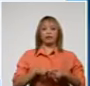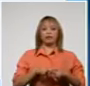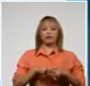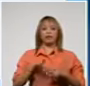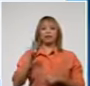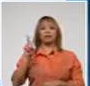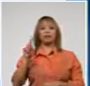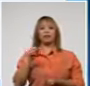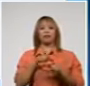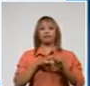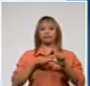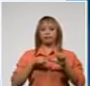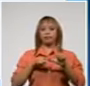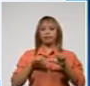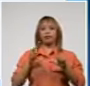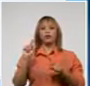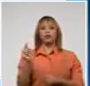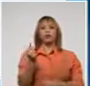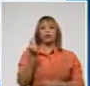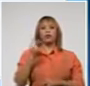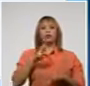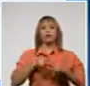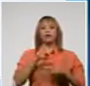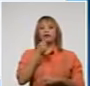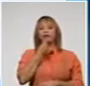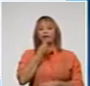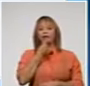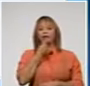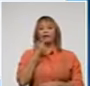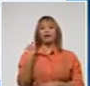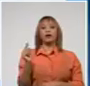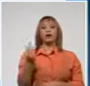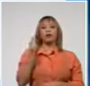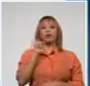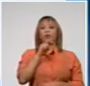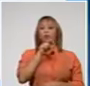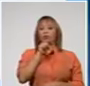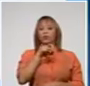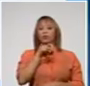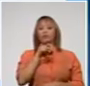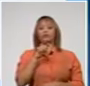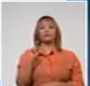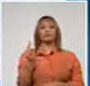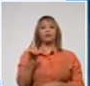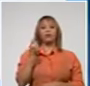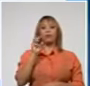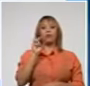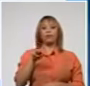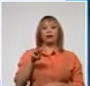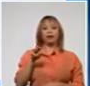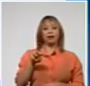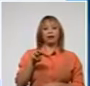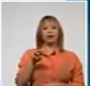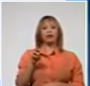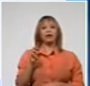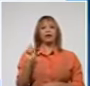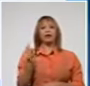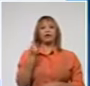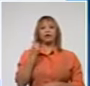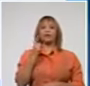Regla, 1 de Habana Vieja, 1 de Cotorro, 1 de Marianao y 1 de